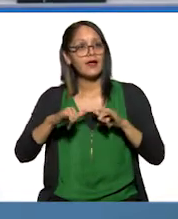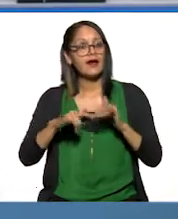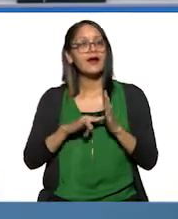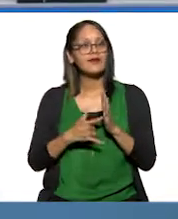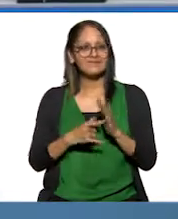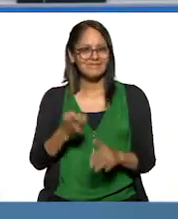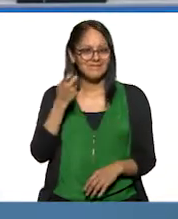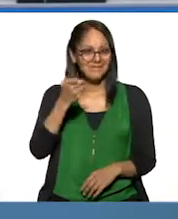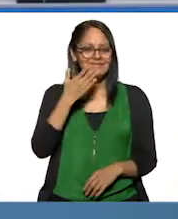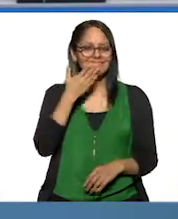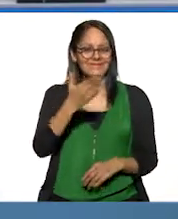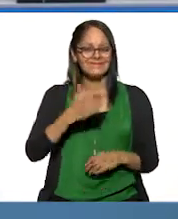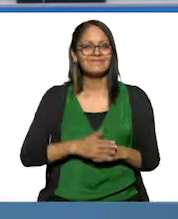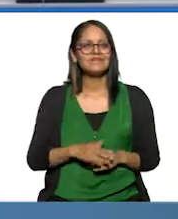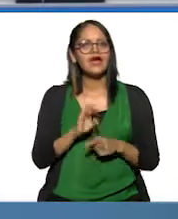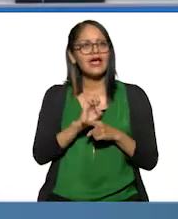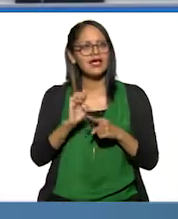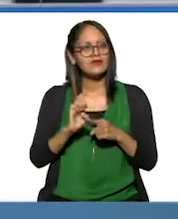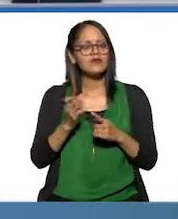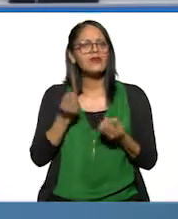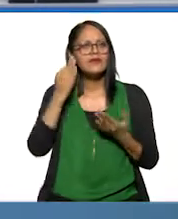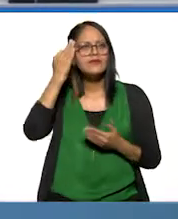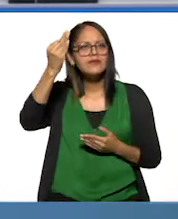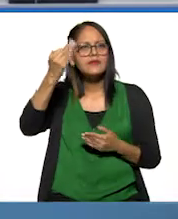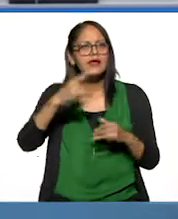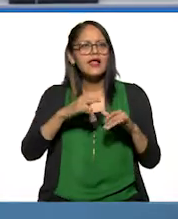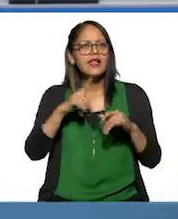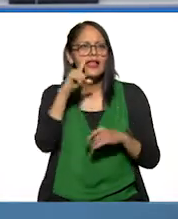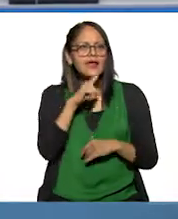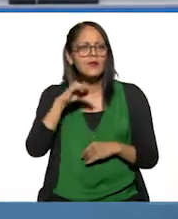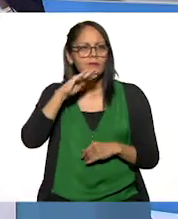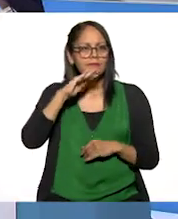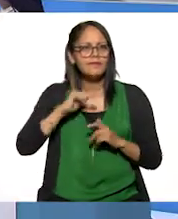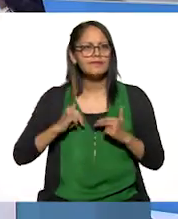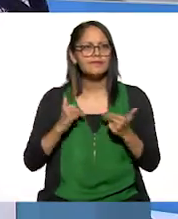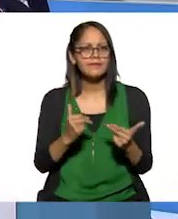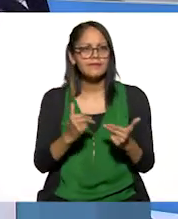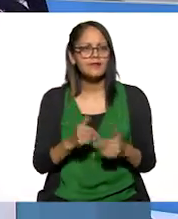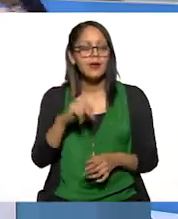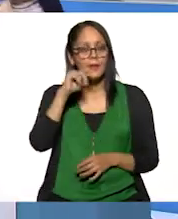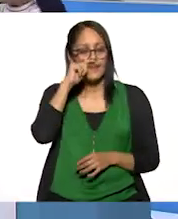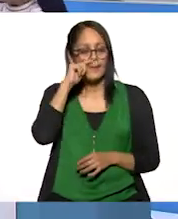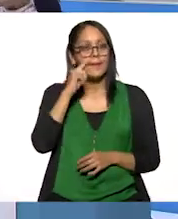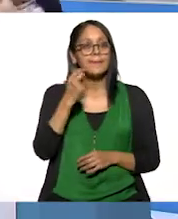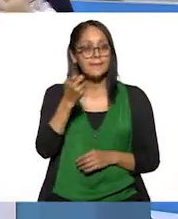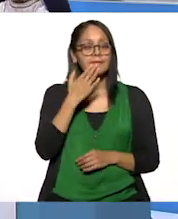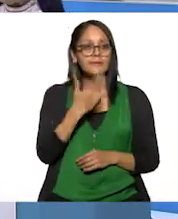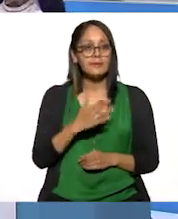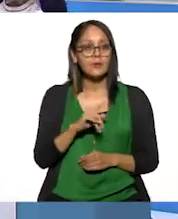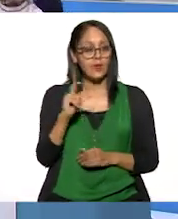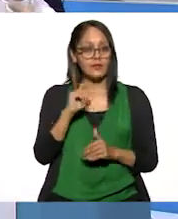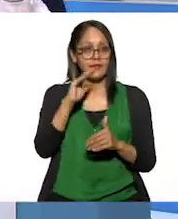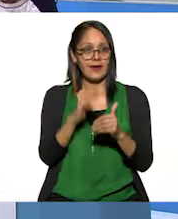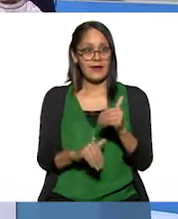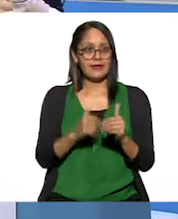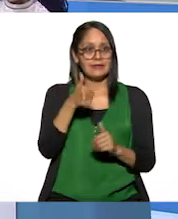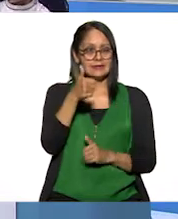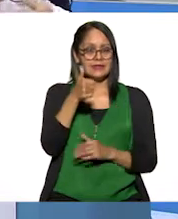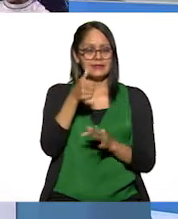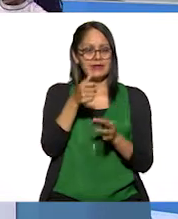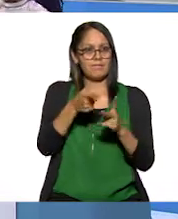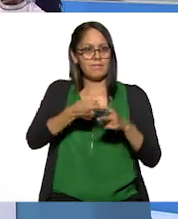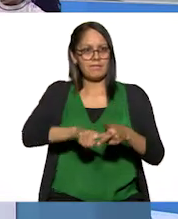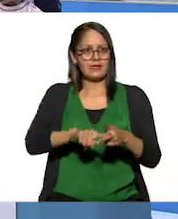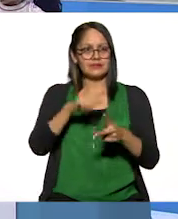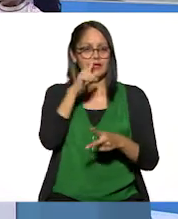¿Sí? Correcto. Y entonces... ¿Y cuánto dura la de lengua materna? Muy bien. Correcto. Y viendo que acaba a las 6, a las 6